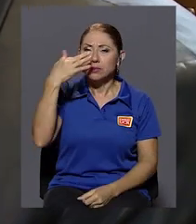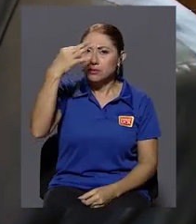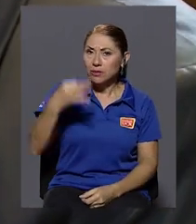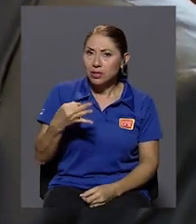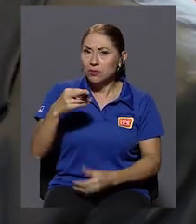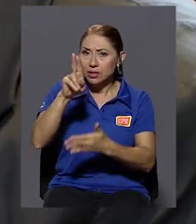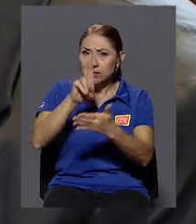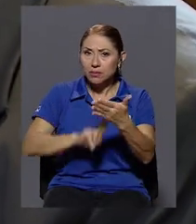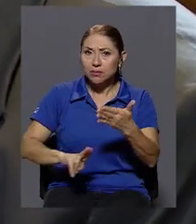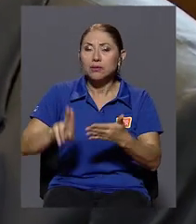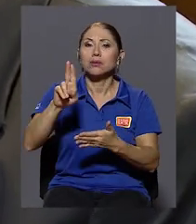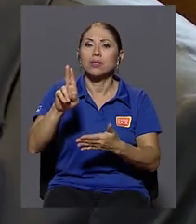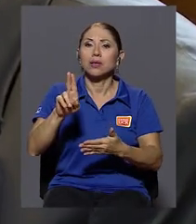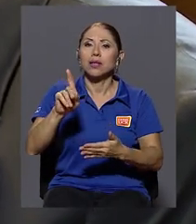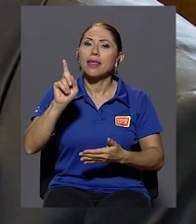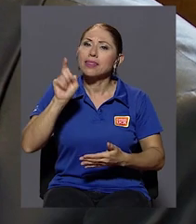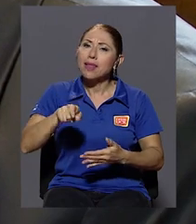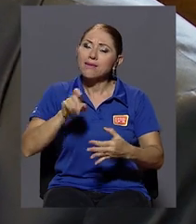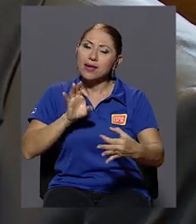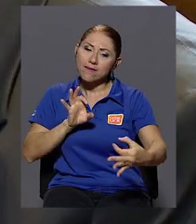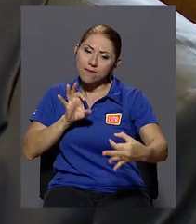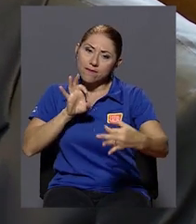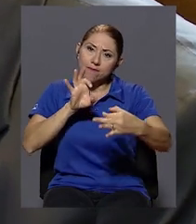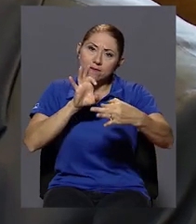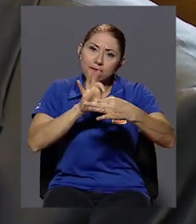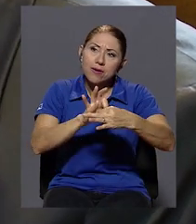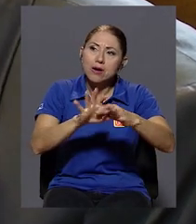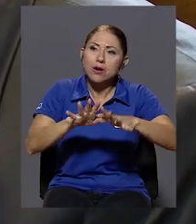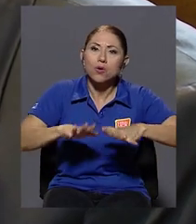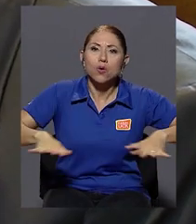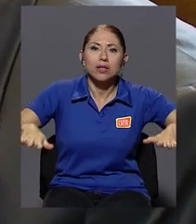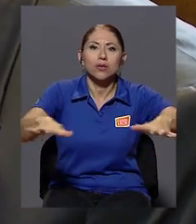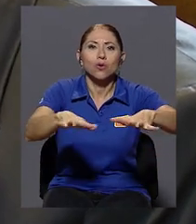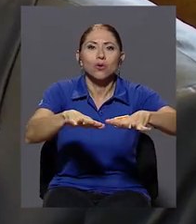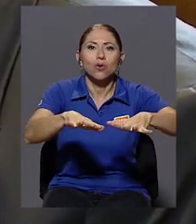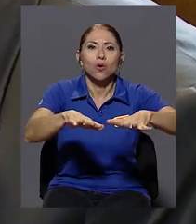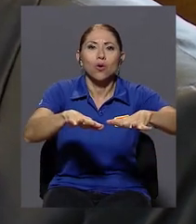Yo creo que la universidad tiene